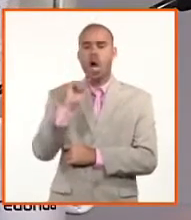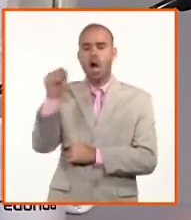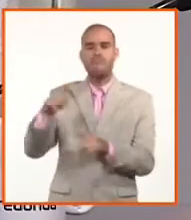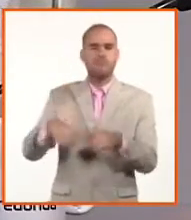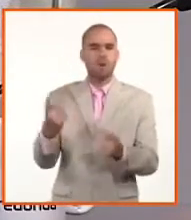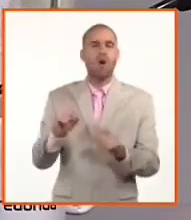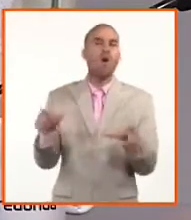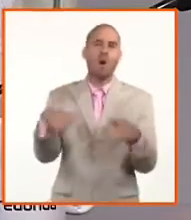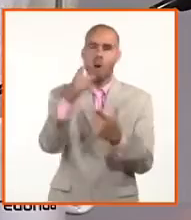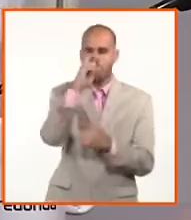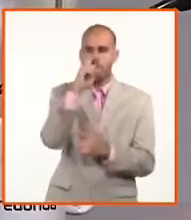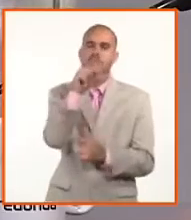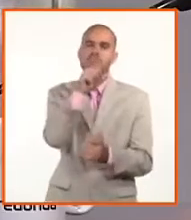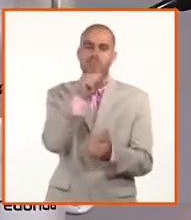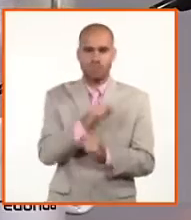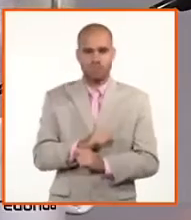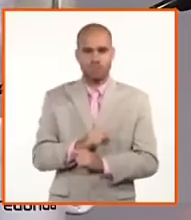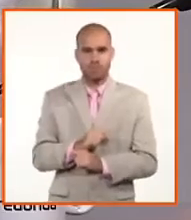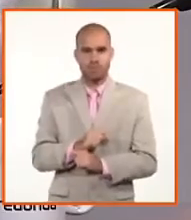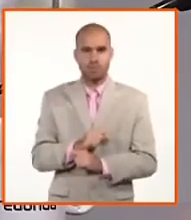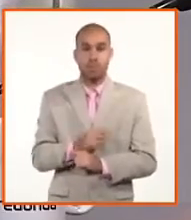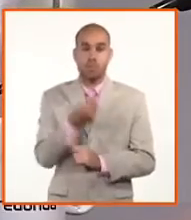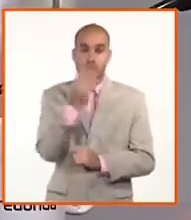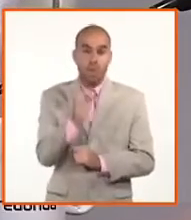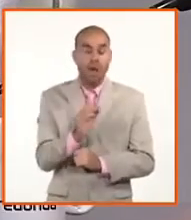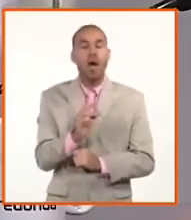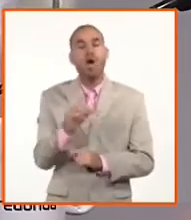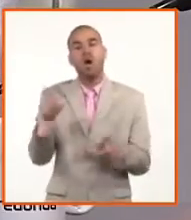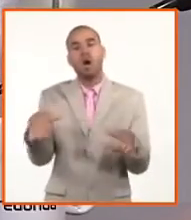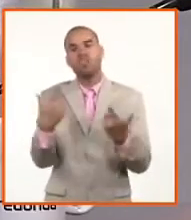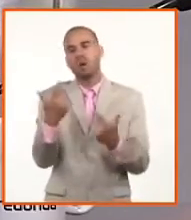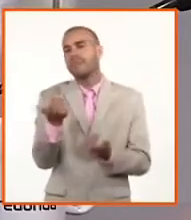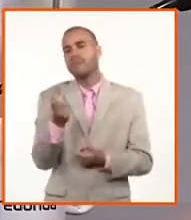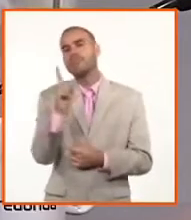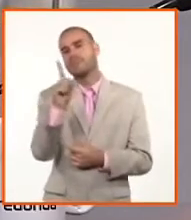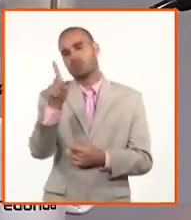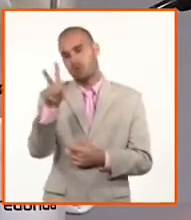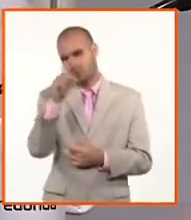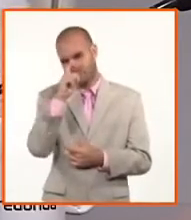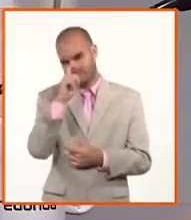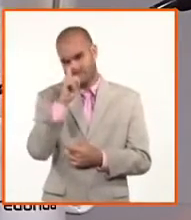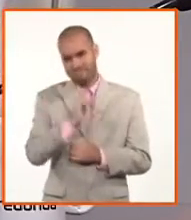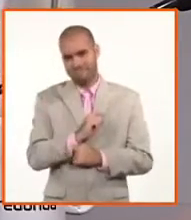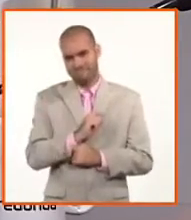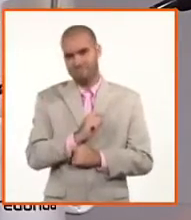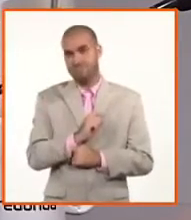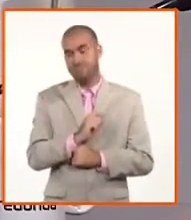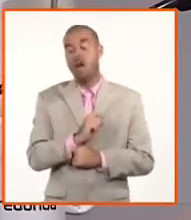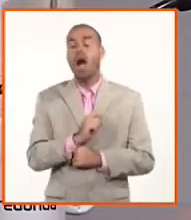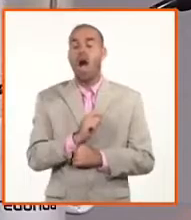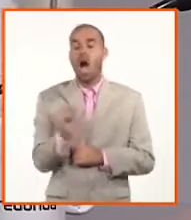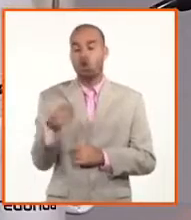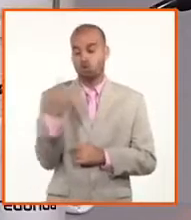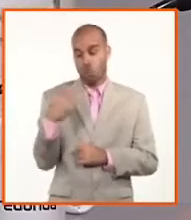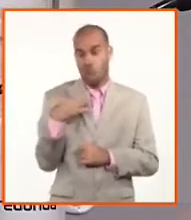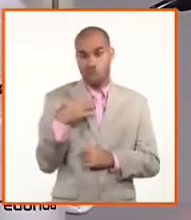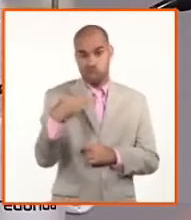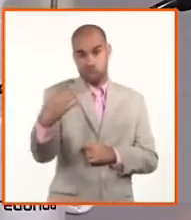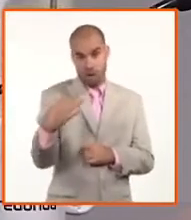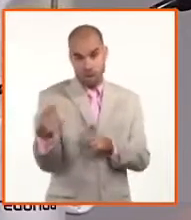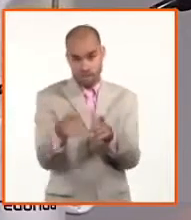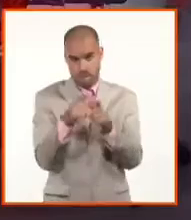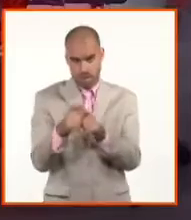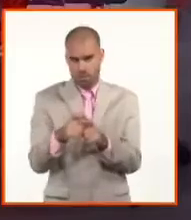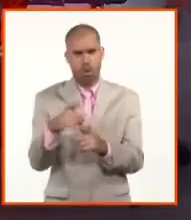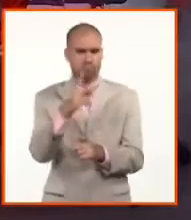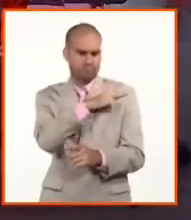Esther. Hubiese cumplido 112 años. Y hasta allí llegamos por la invitación de la Asociación Hermanos Saiz, de las autoridades de la